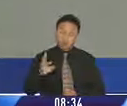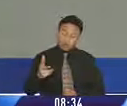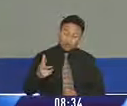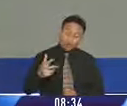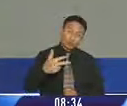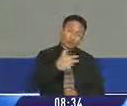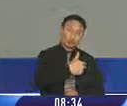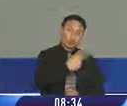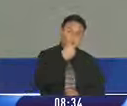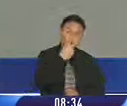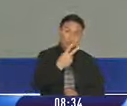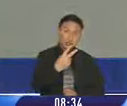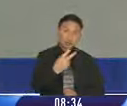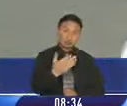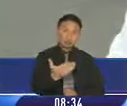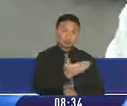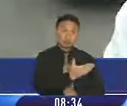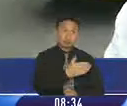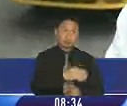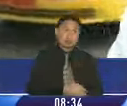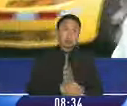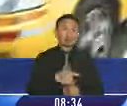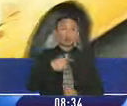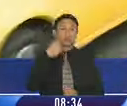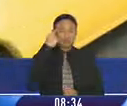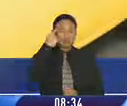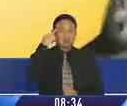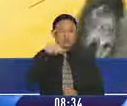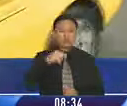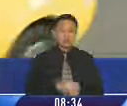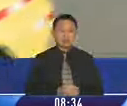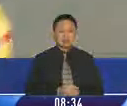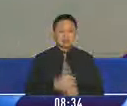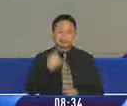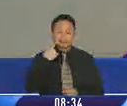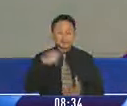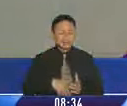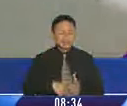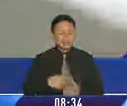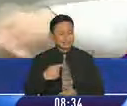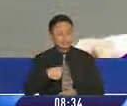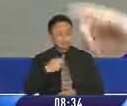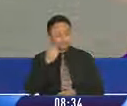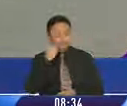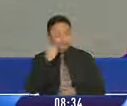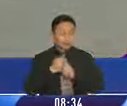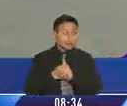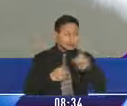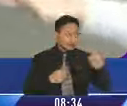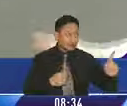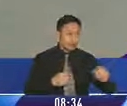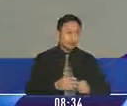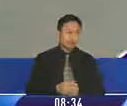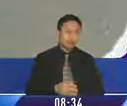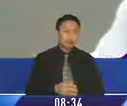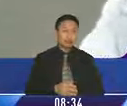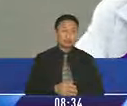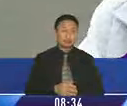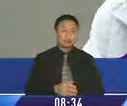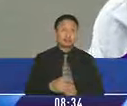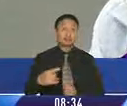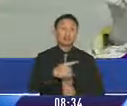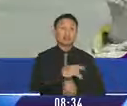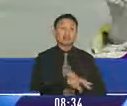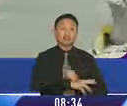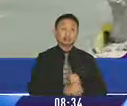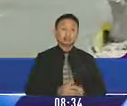imagínese, mire cómo viene, mire. Venía ahorita pensando y digo, de gana vengo por aquí, debería dirigirme así. Pero si voy por ahí, peor los